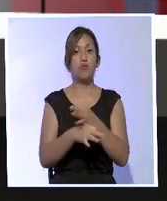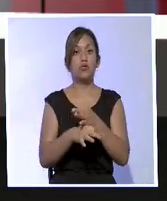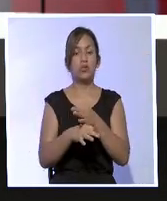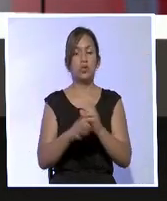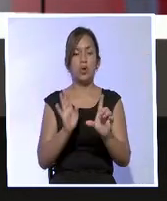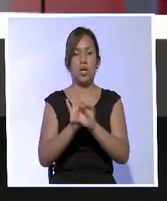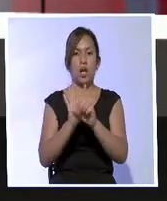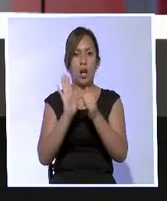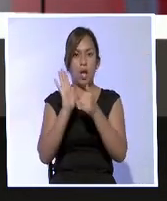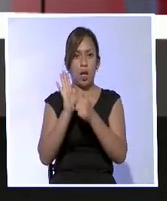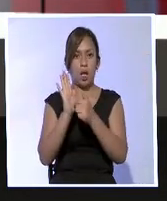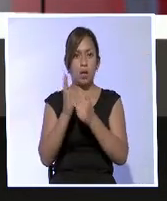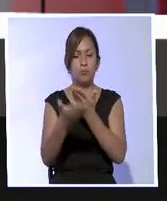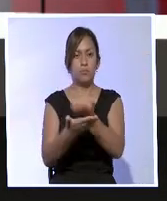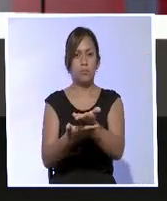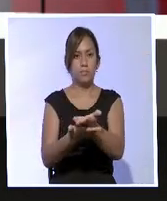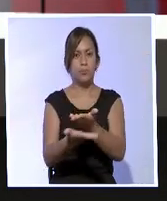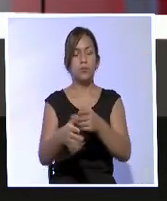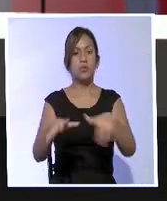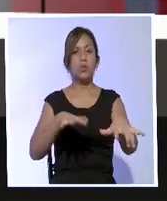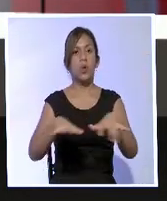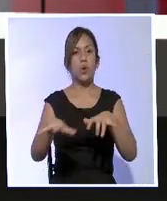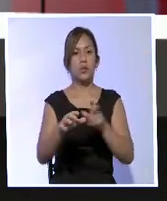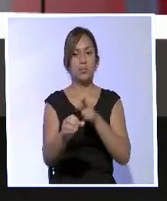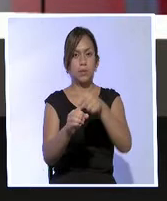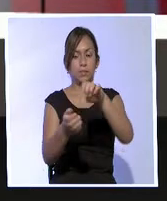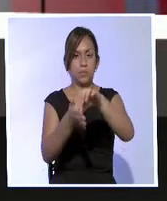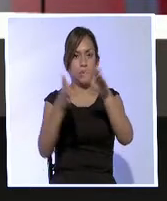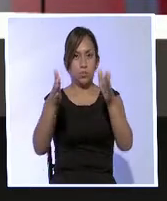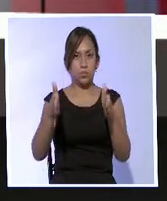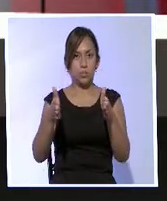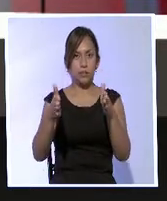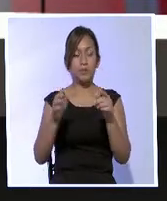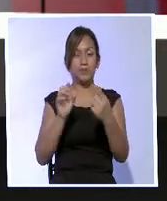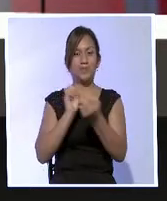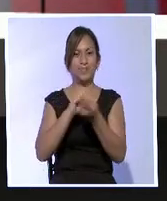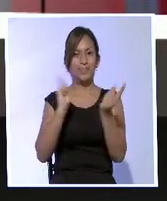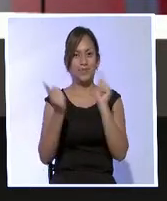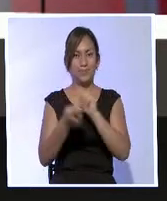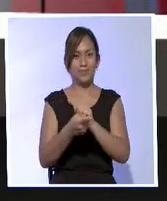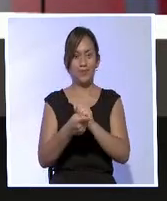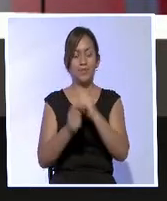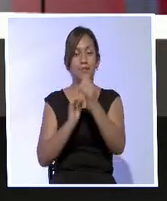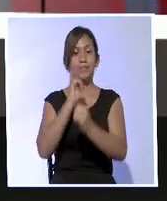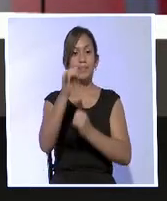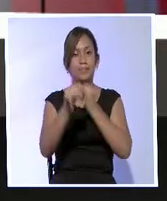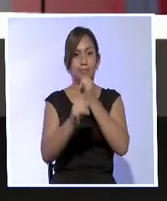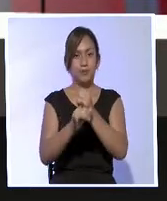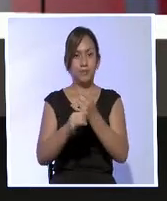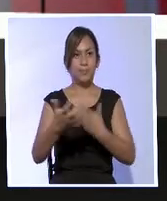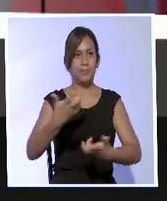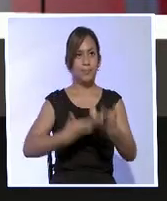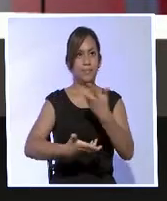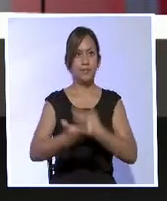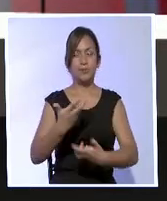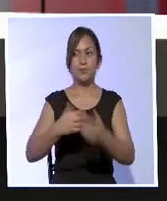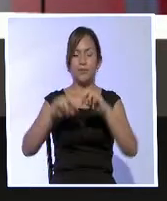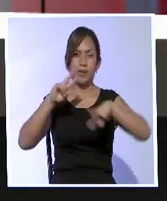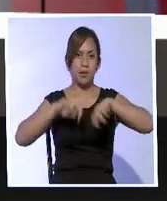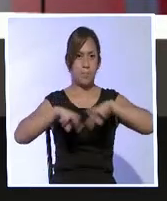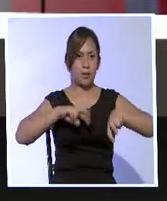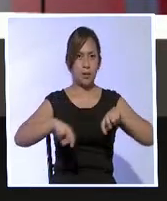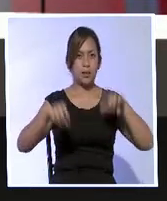de iniciativa de la coordinación de participación ciudadana en este encuentro expositores internacionales hablaron sobre investigación y